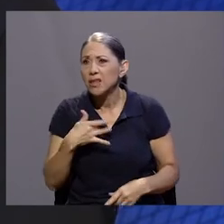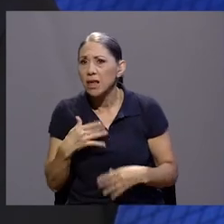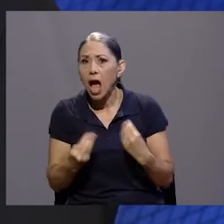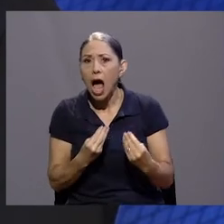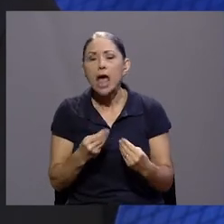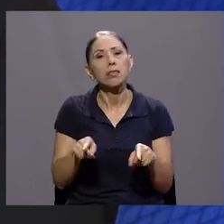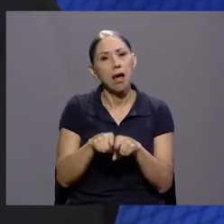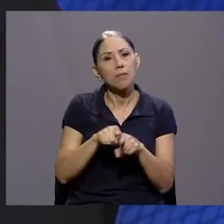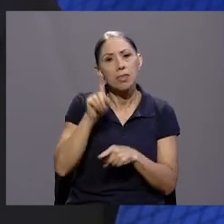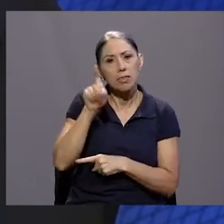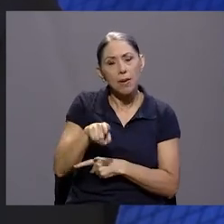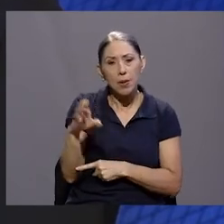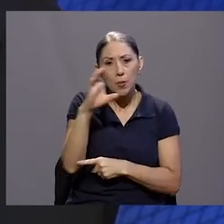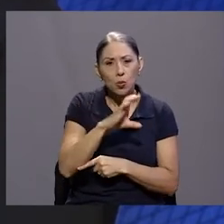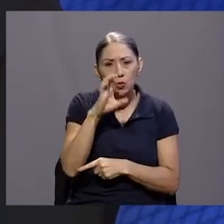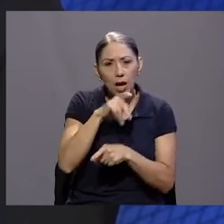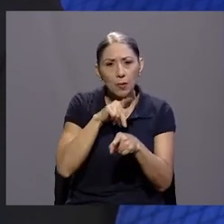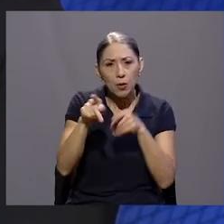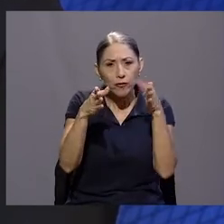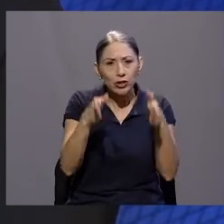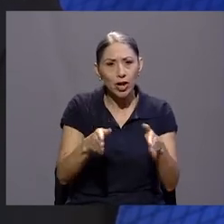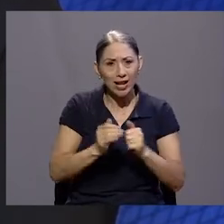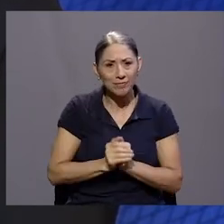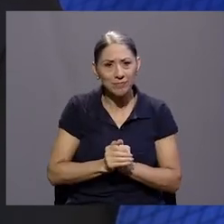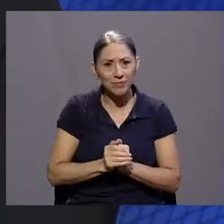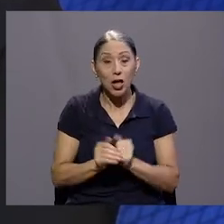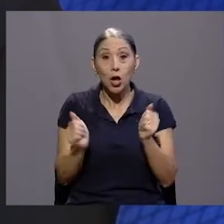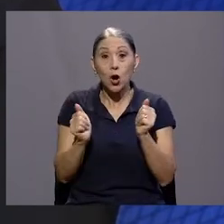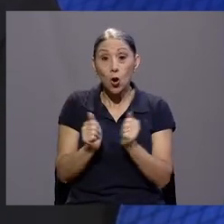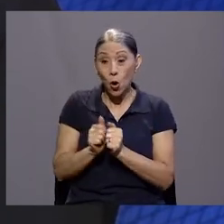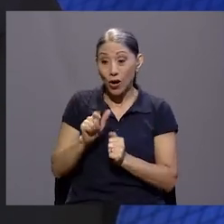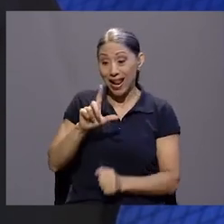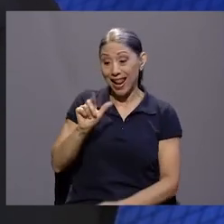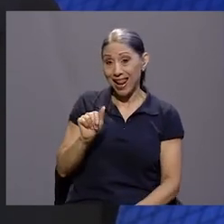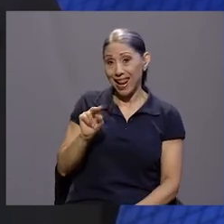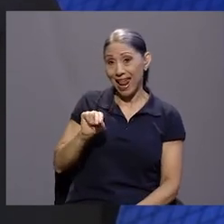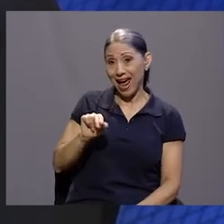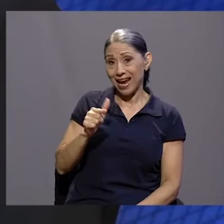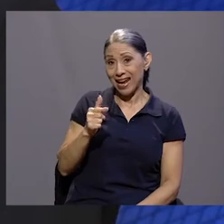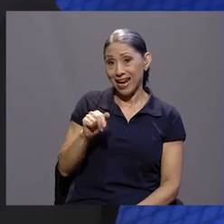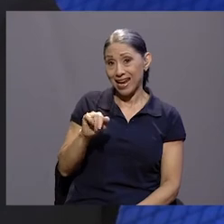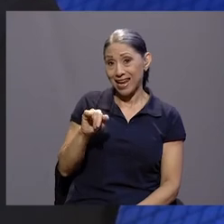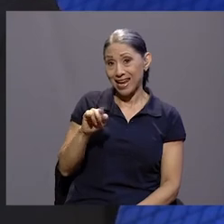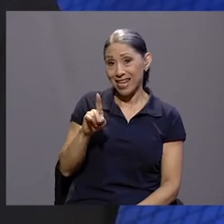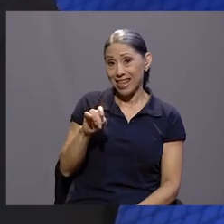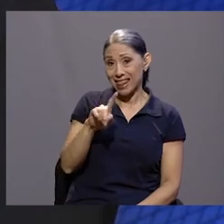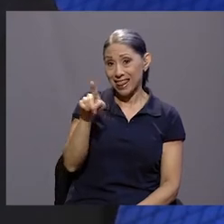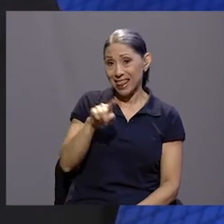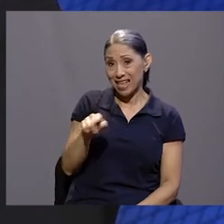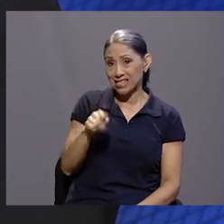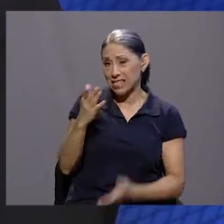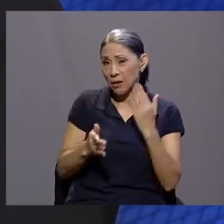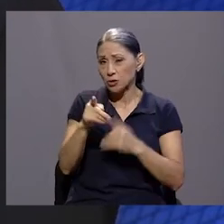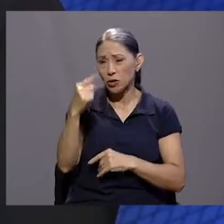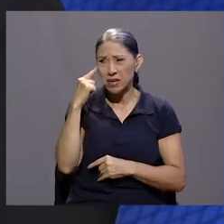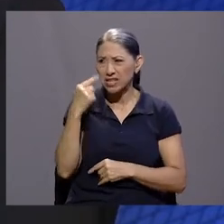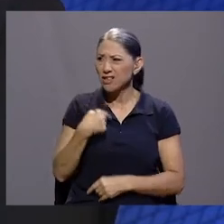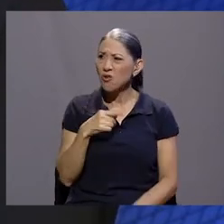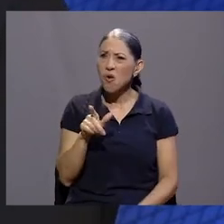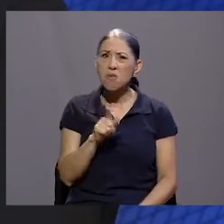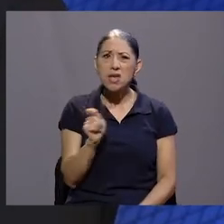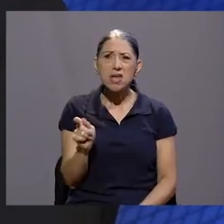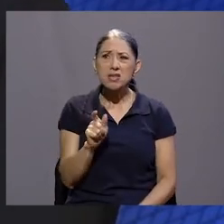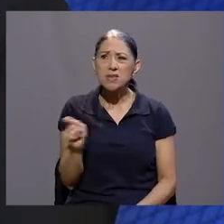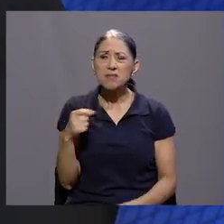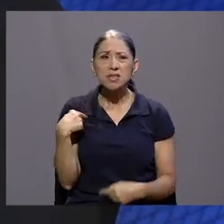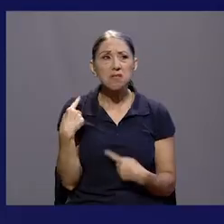buscar ayuda también de un profesional y con la languidez es decir ok si llevo meses en esta situación lo normal hice no tengo que pensar que así